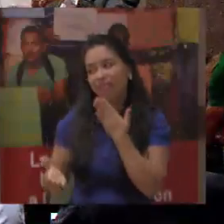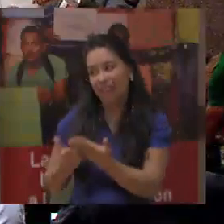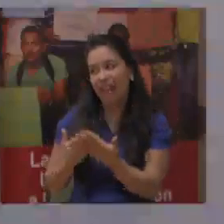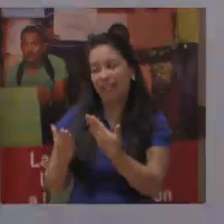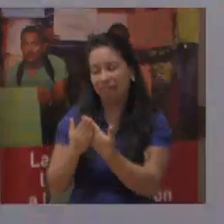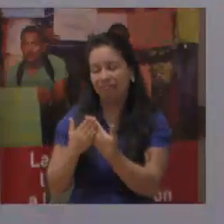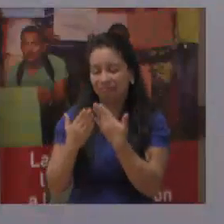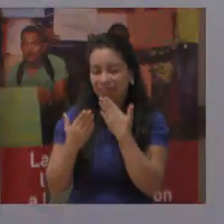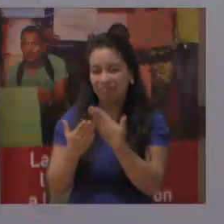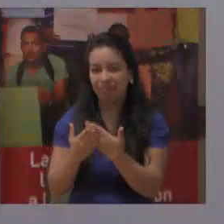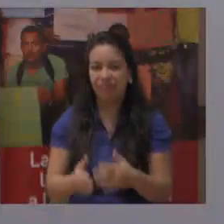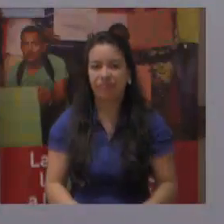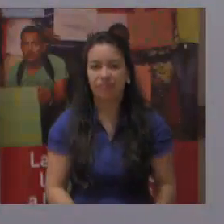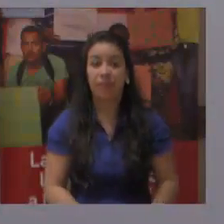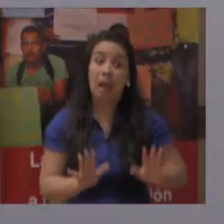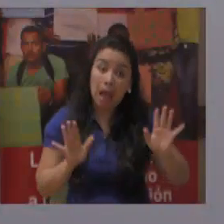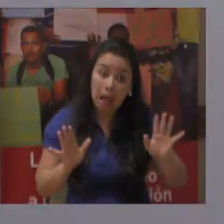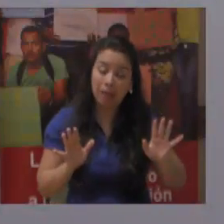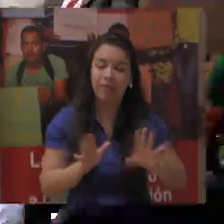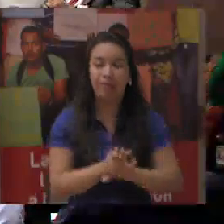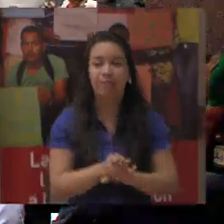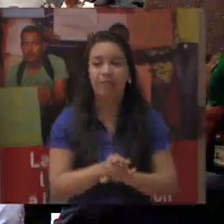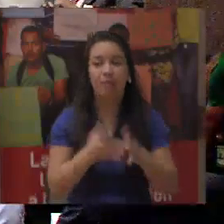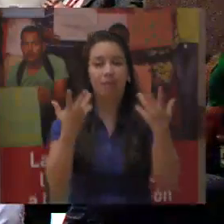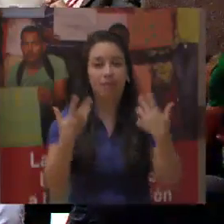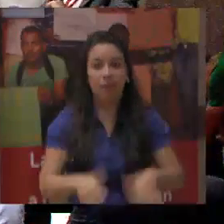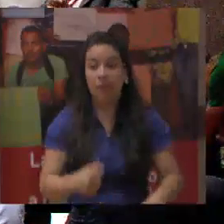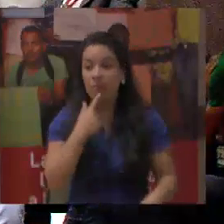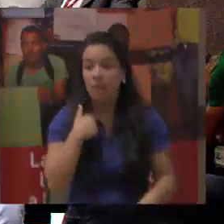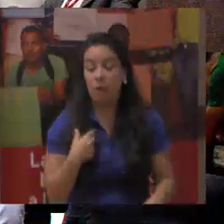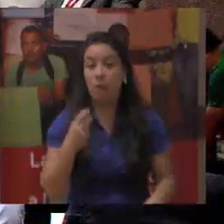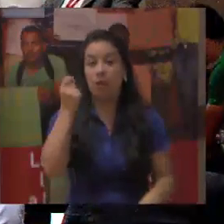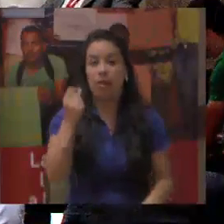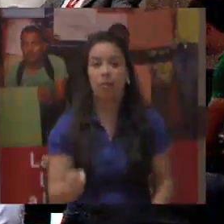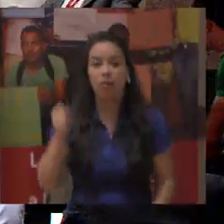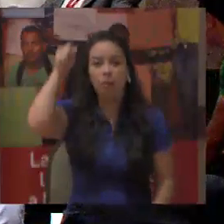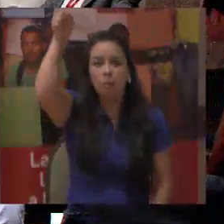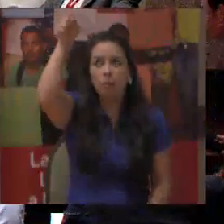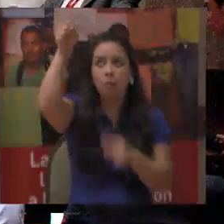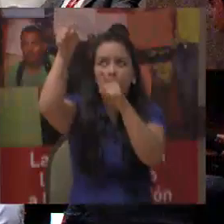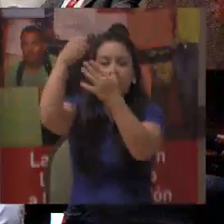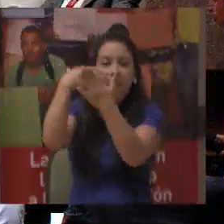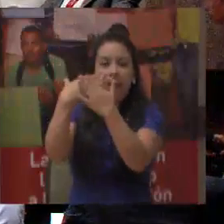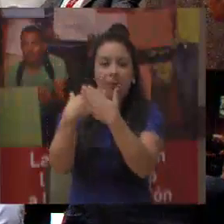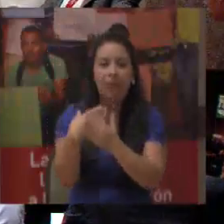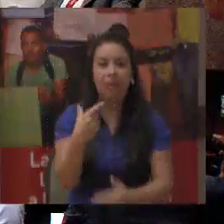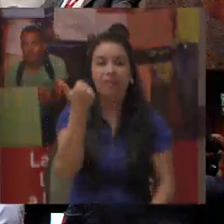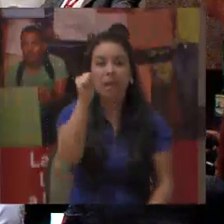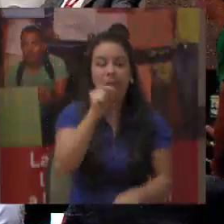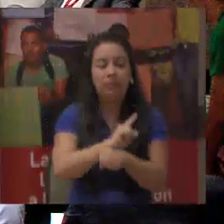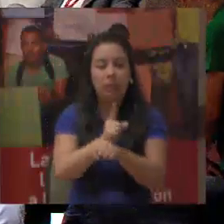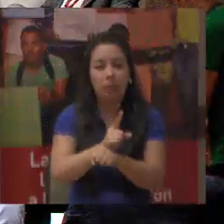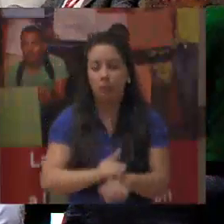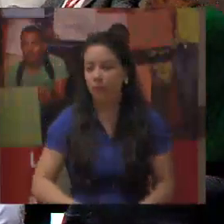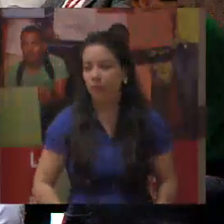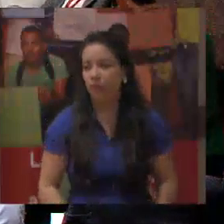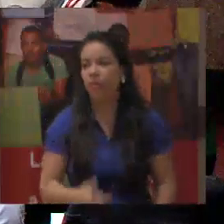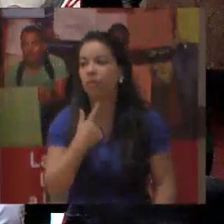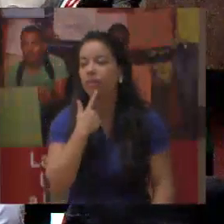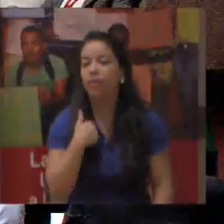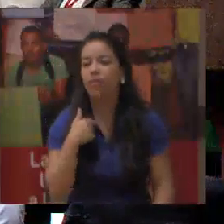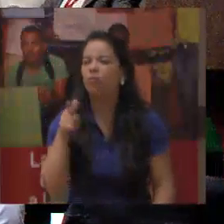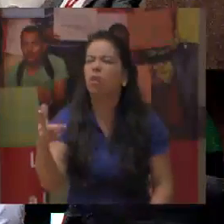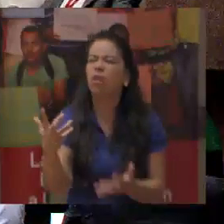Alejo. Pero como estamos para otras cosas, me dijeron que rápido, ahorita me sacaron la paleta, son 10 segundos. Nos dicen